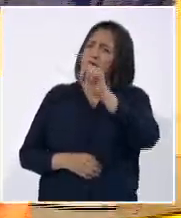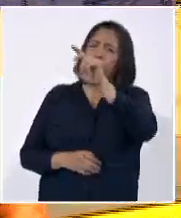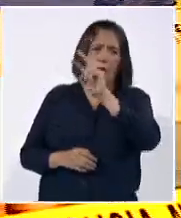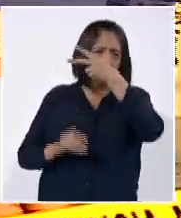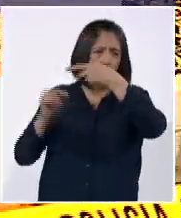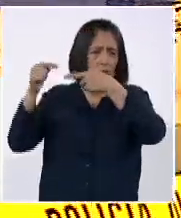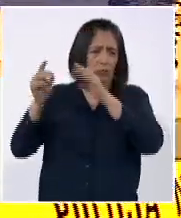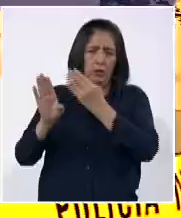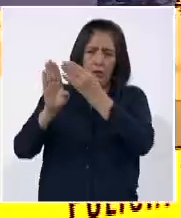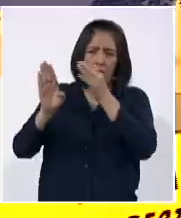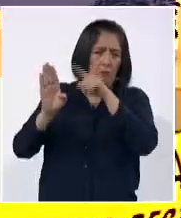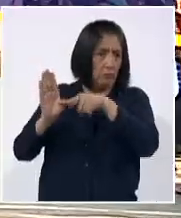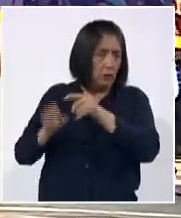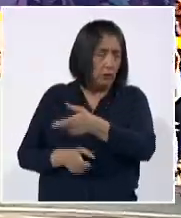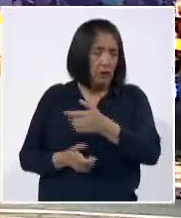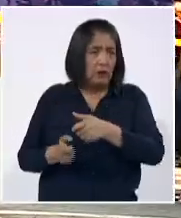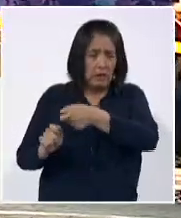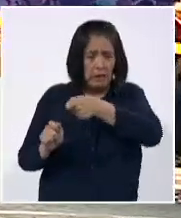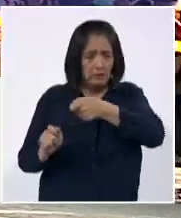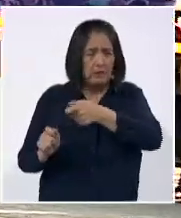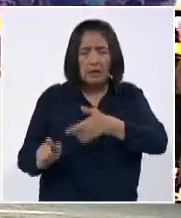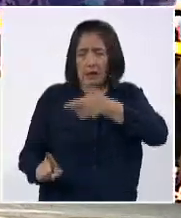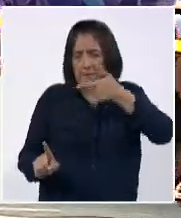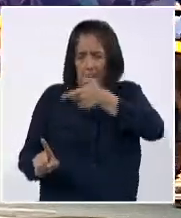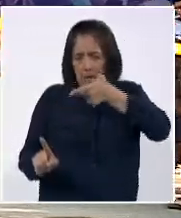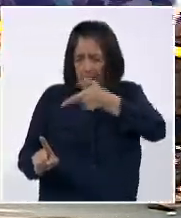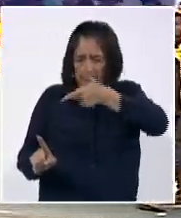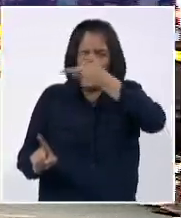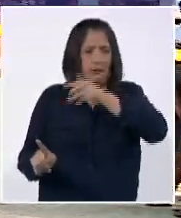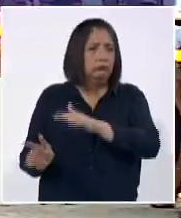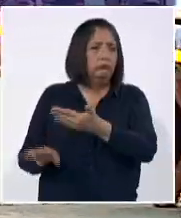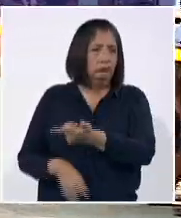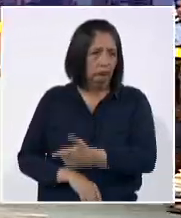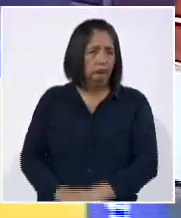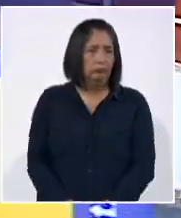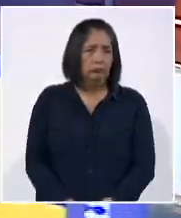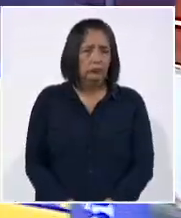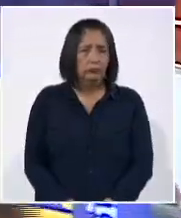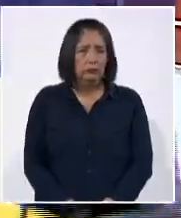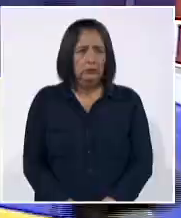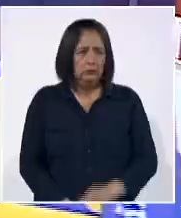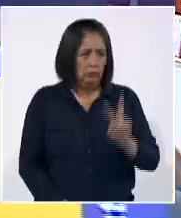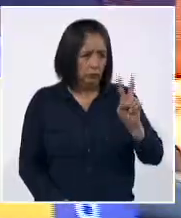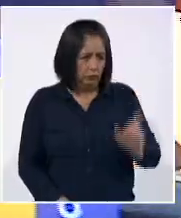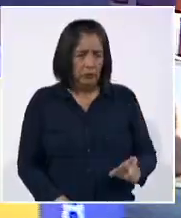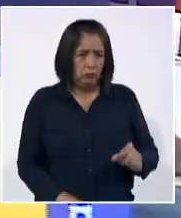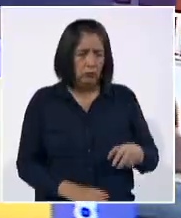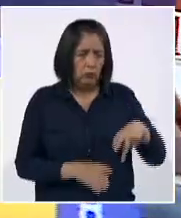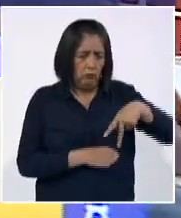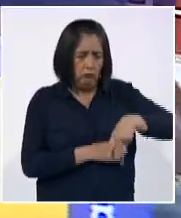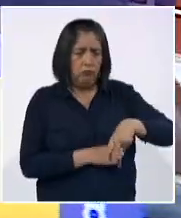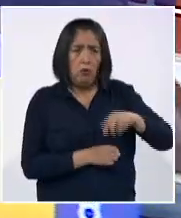Elba, tocó la puerta y al abrirla le disparó 3 veces, ocasionándole la muerte. Dos personas, uno bajo de la